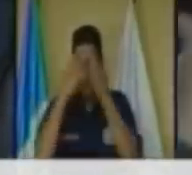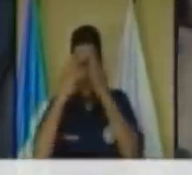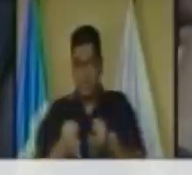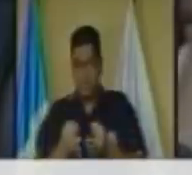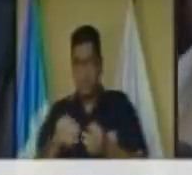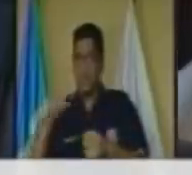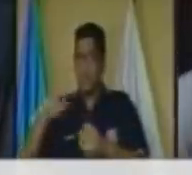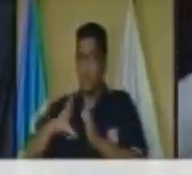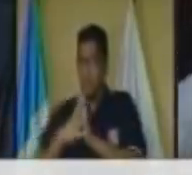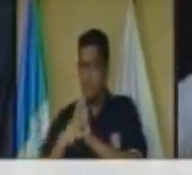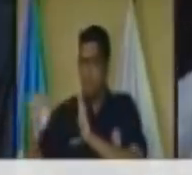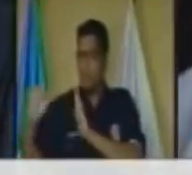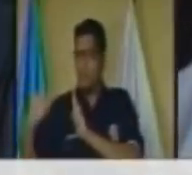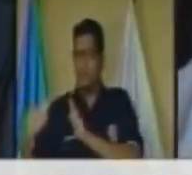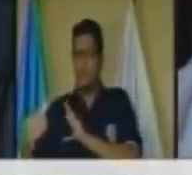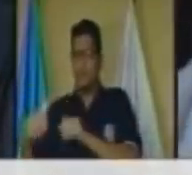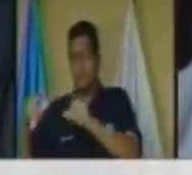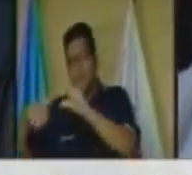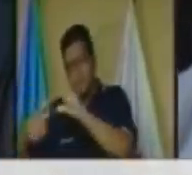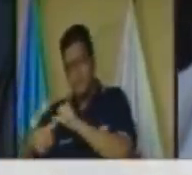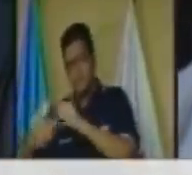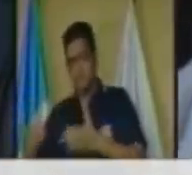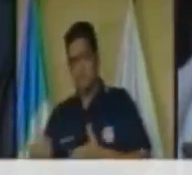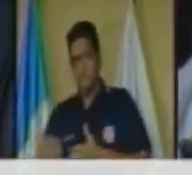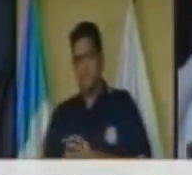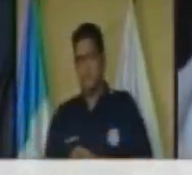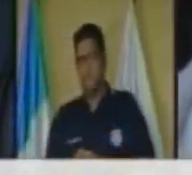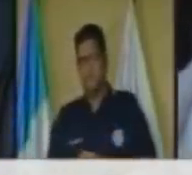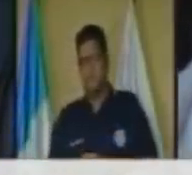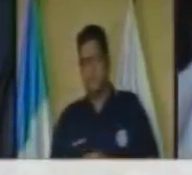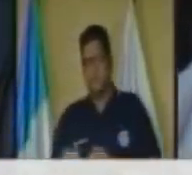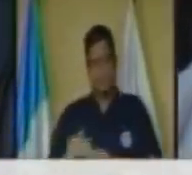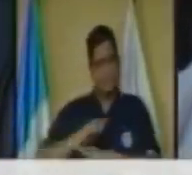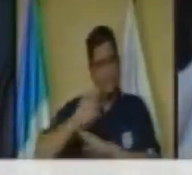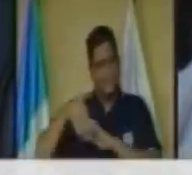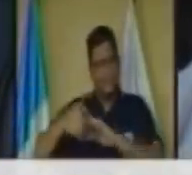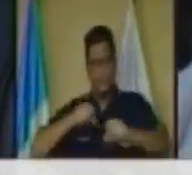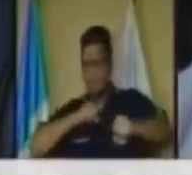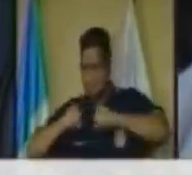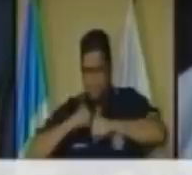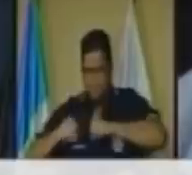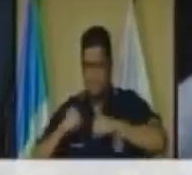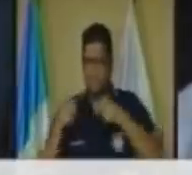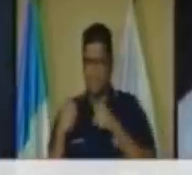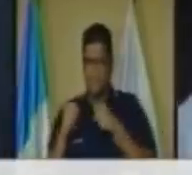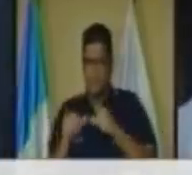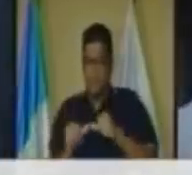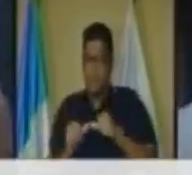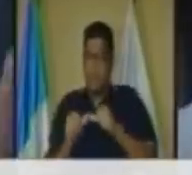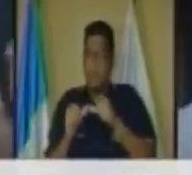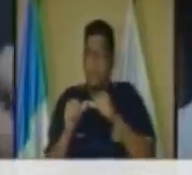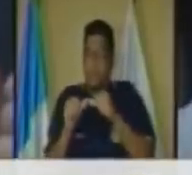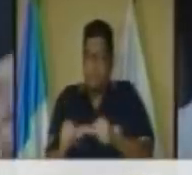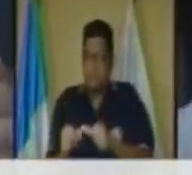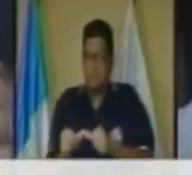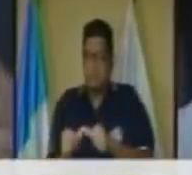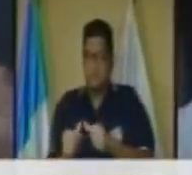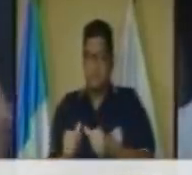en otros países de la misma de nuestra región. Y todo esto se está haciendo con anticipación, viendo cómo se ha